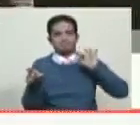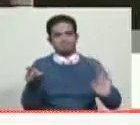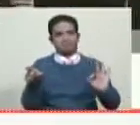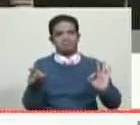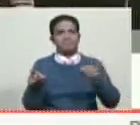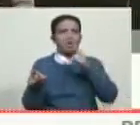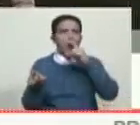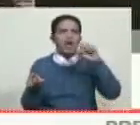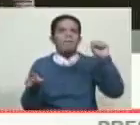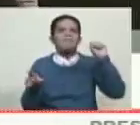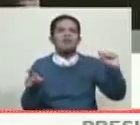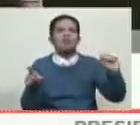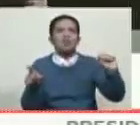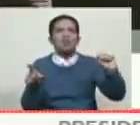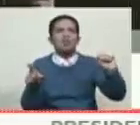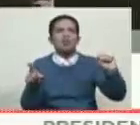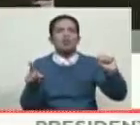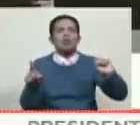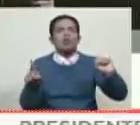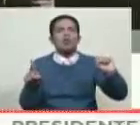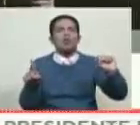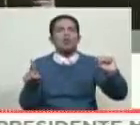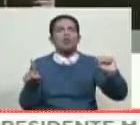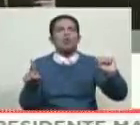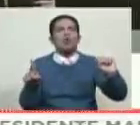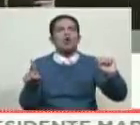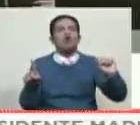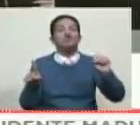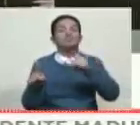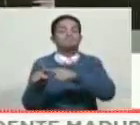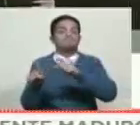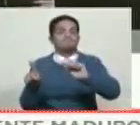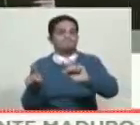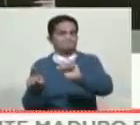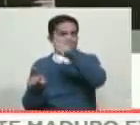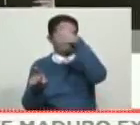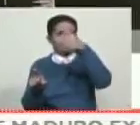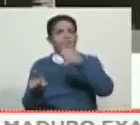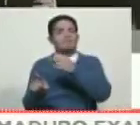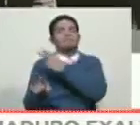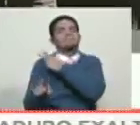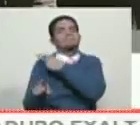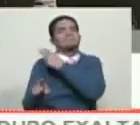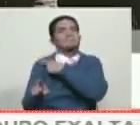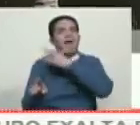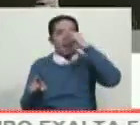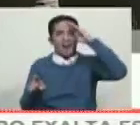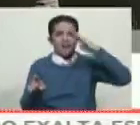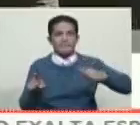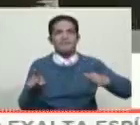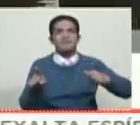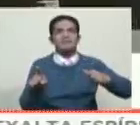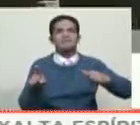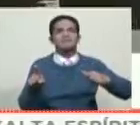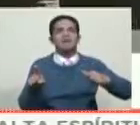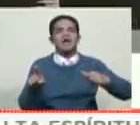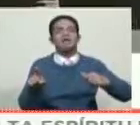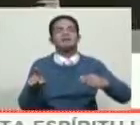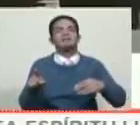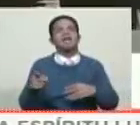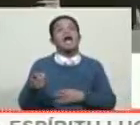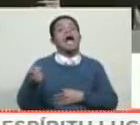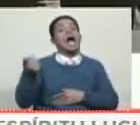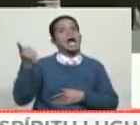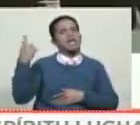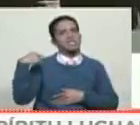Venezuela, Nicolás Maduro Moros, y comandante en jefe de la Fuerza Armada Nacional Bolivariana, ayer se fue para